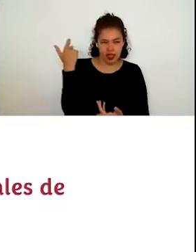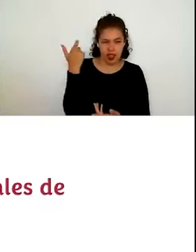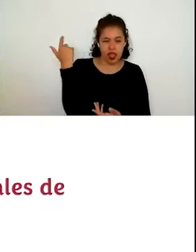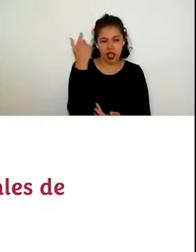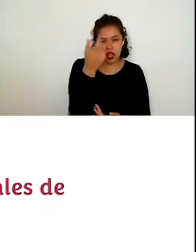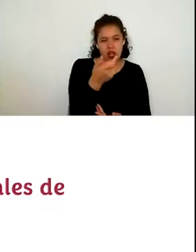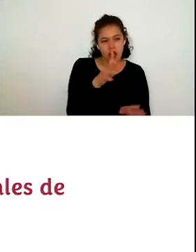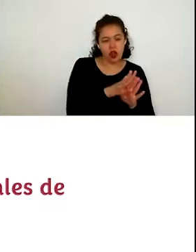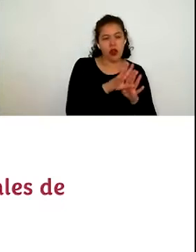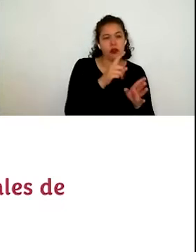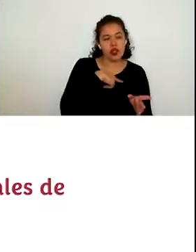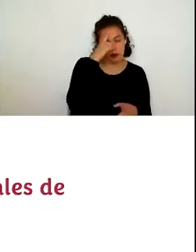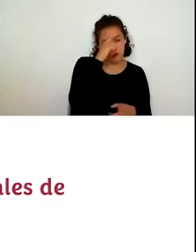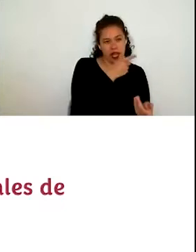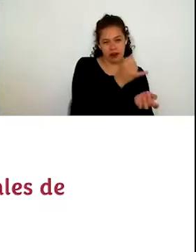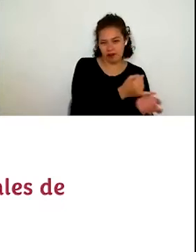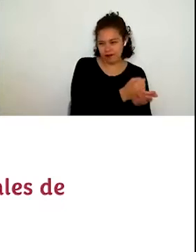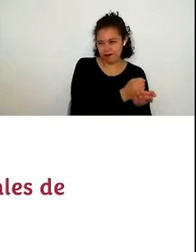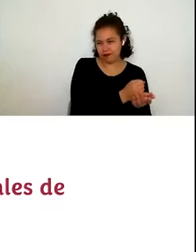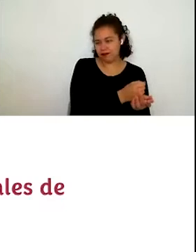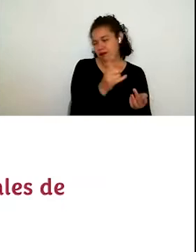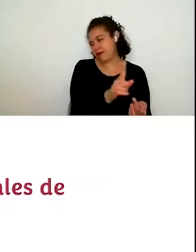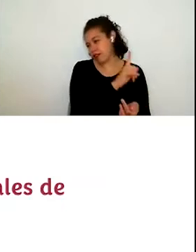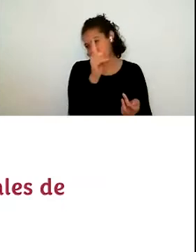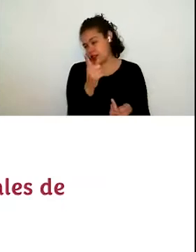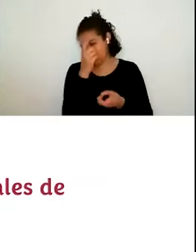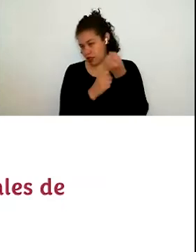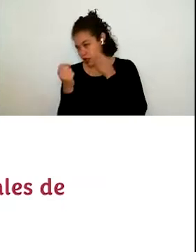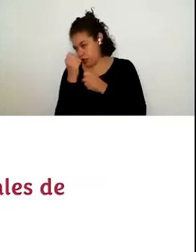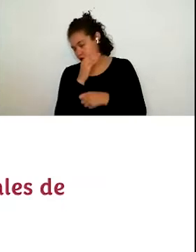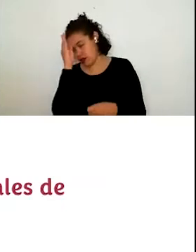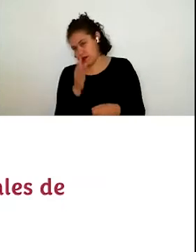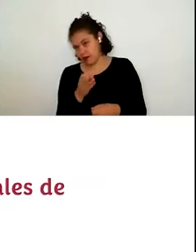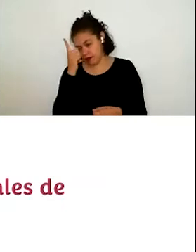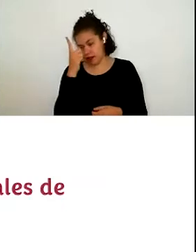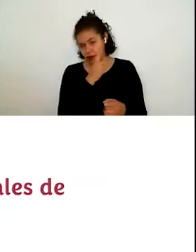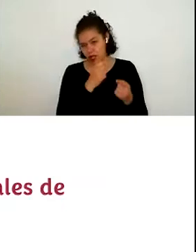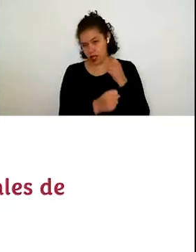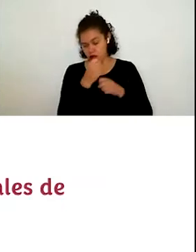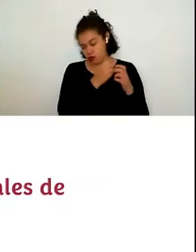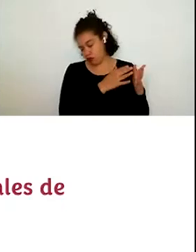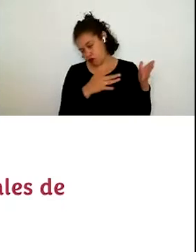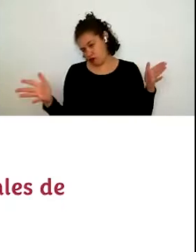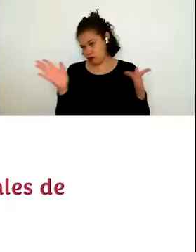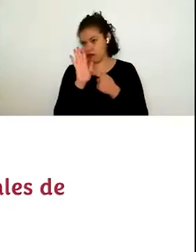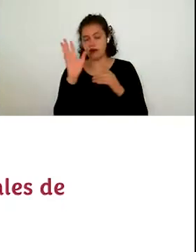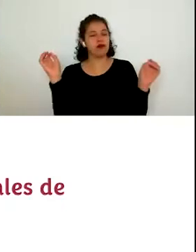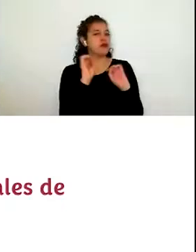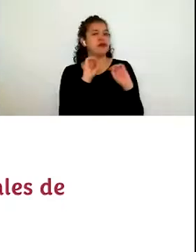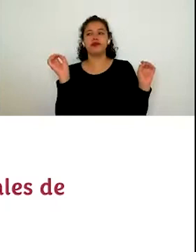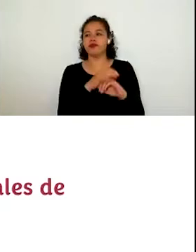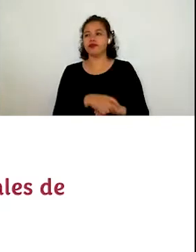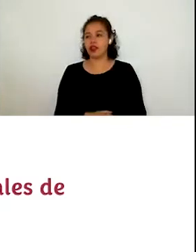presupuesto anual que les fue autorizado en el año fiscal que lo hayan presentado,